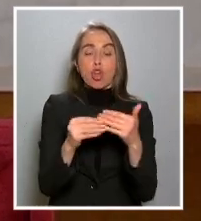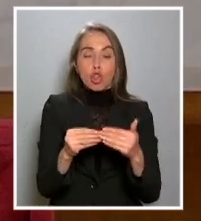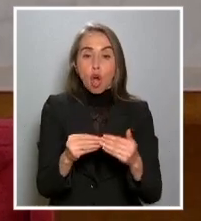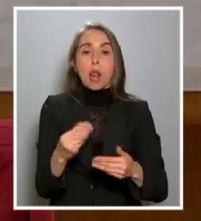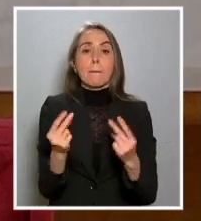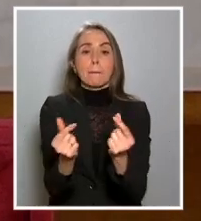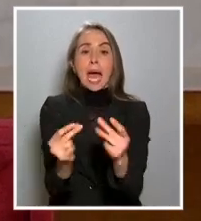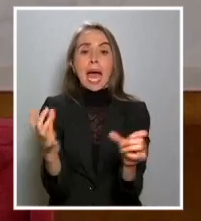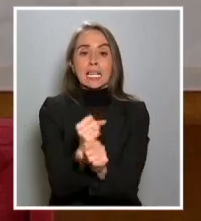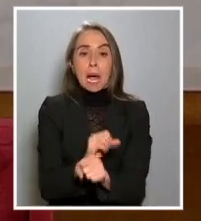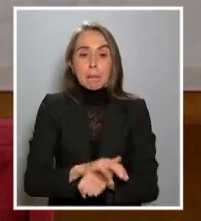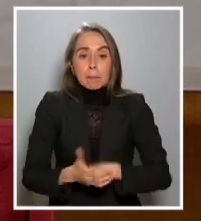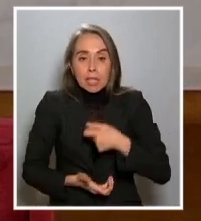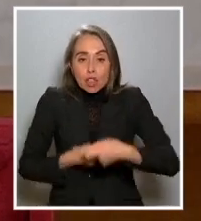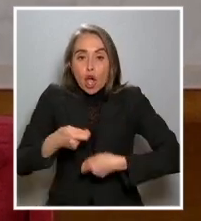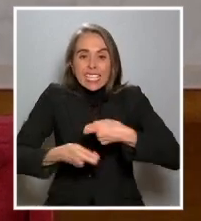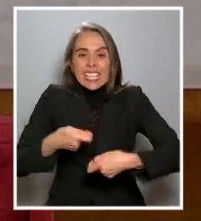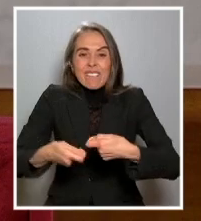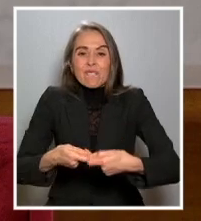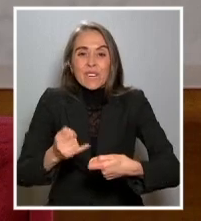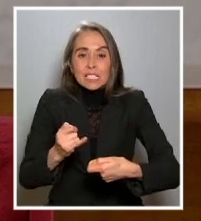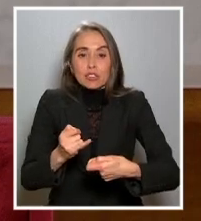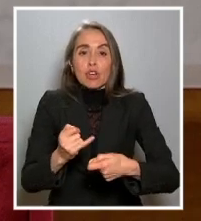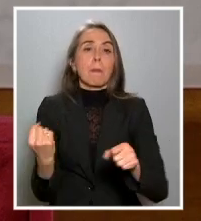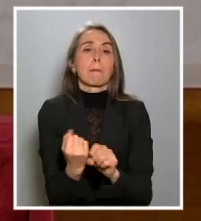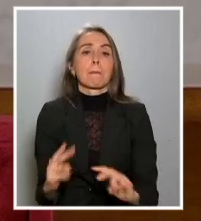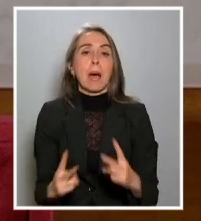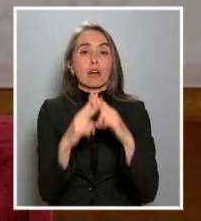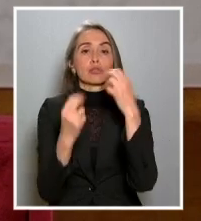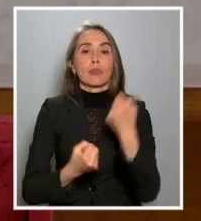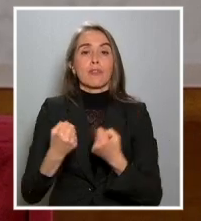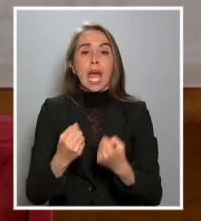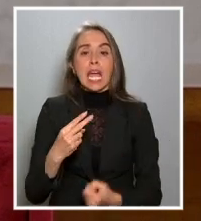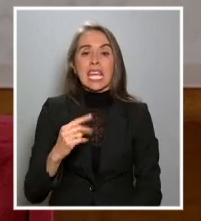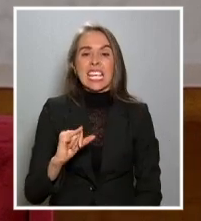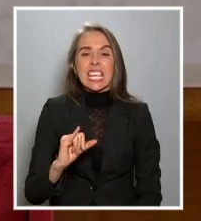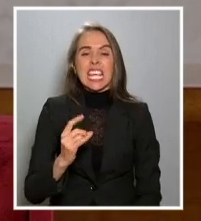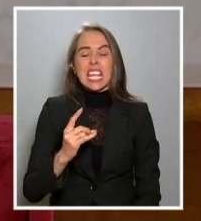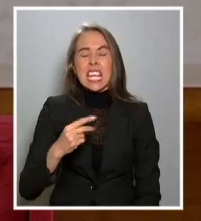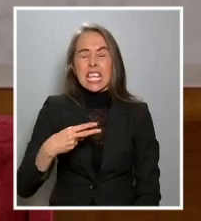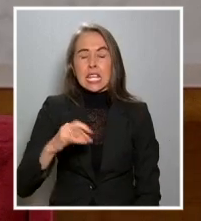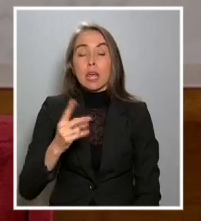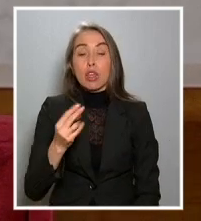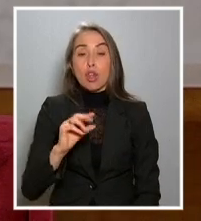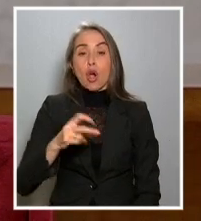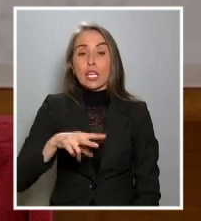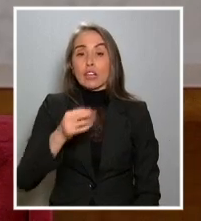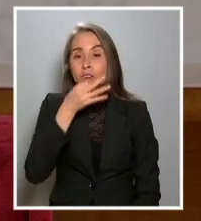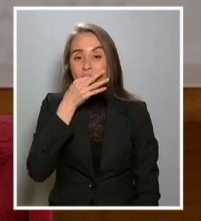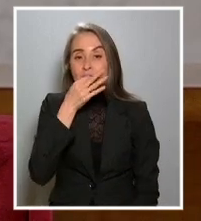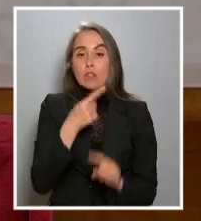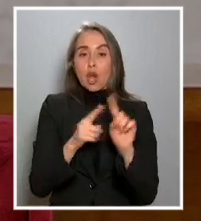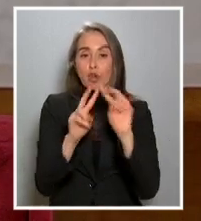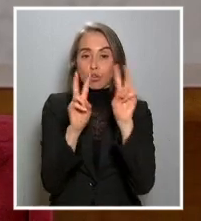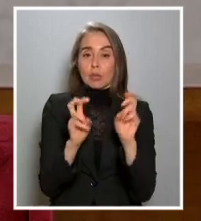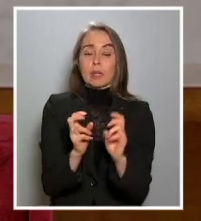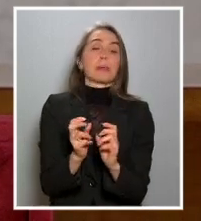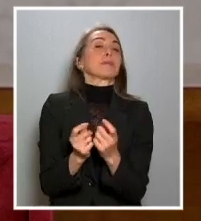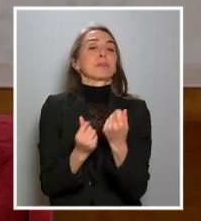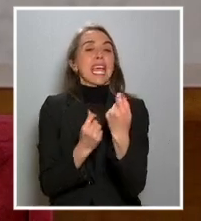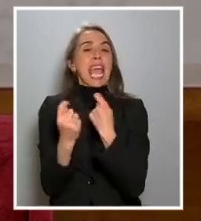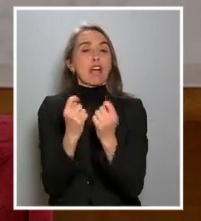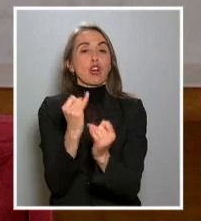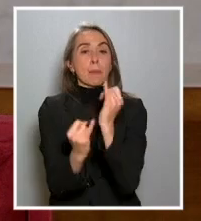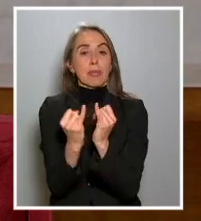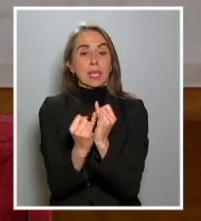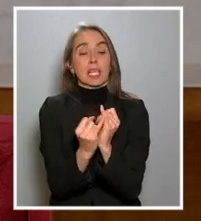concretar inversiones de hidrógeno verde. Ahora, la economía digital es parte de